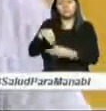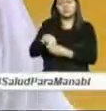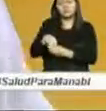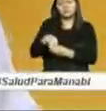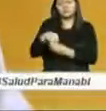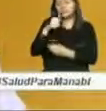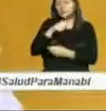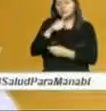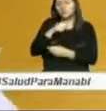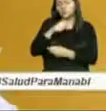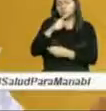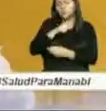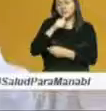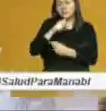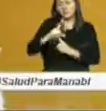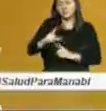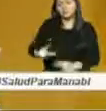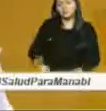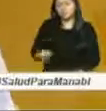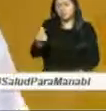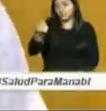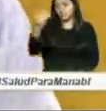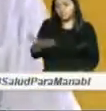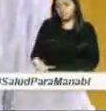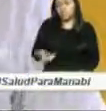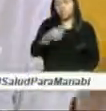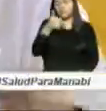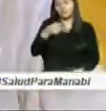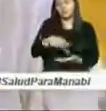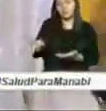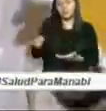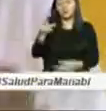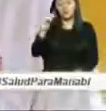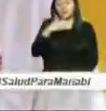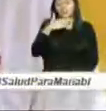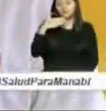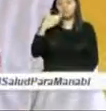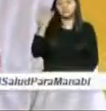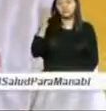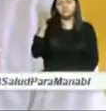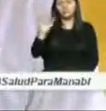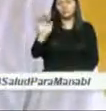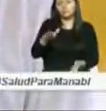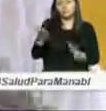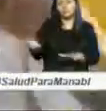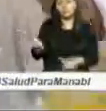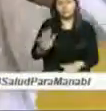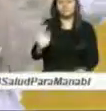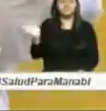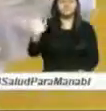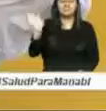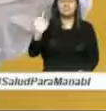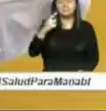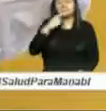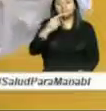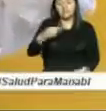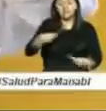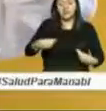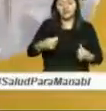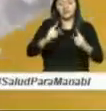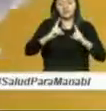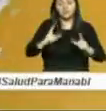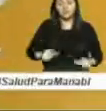salud. Y el que tenga plata, que se atienda mejor que en Suiza, y el que no la tiene, que se muera, como era antes. Ahora el gasto en salud, el